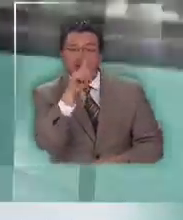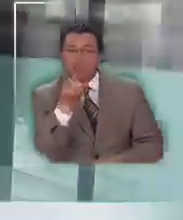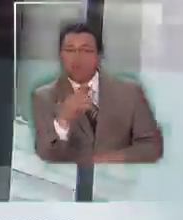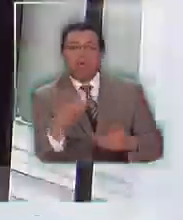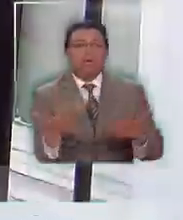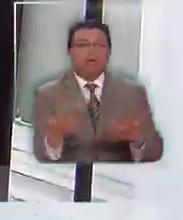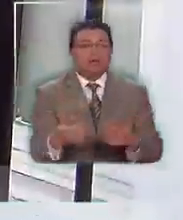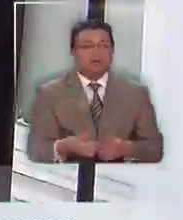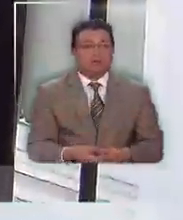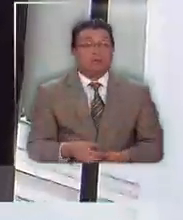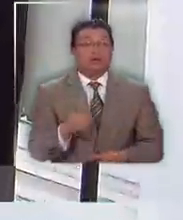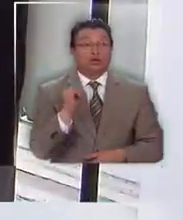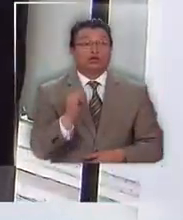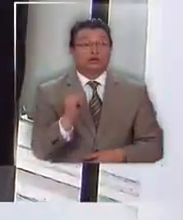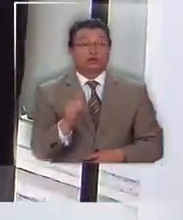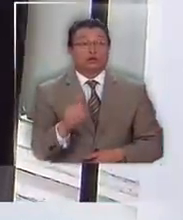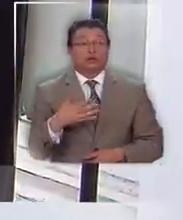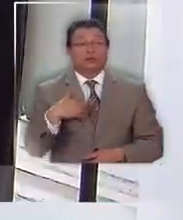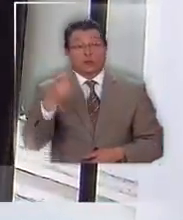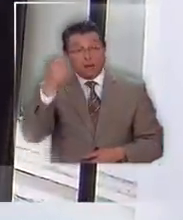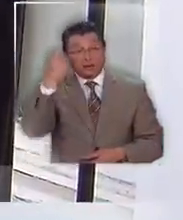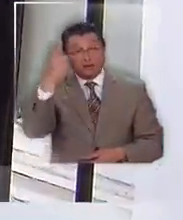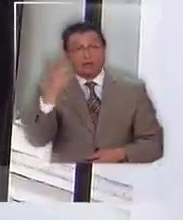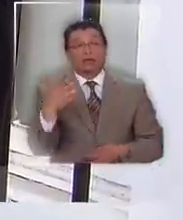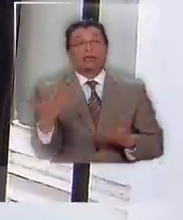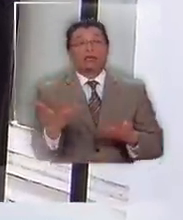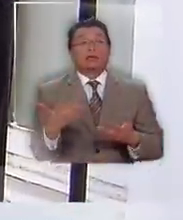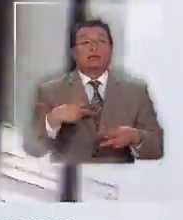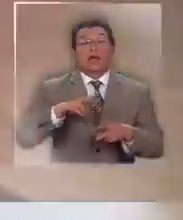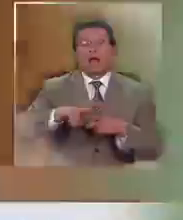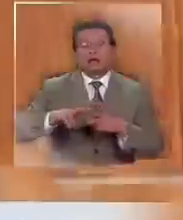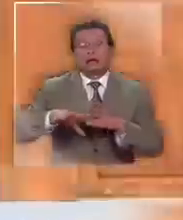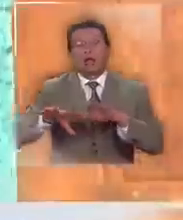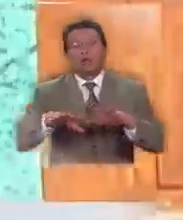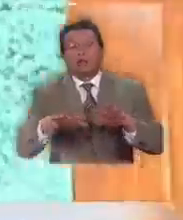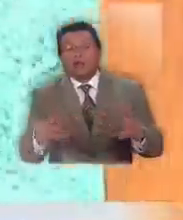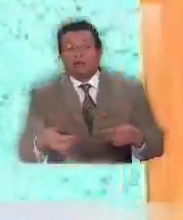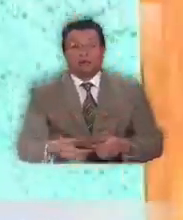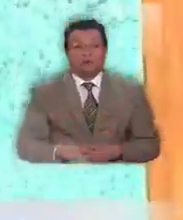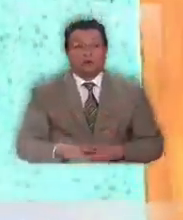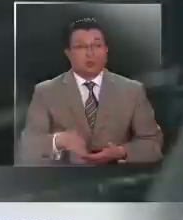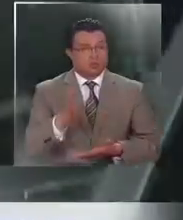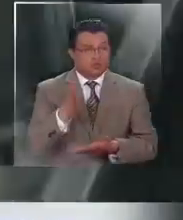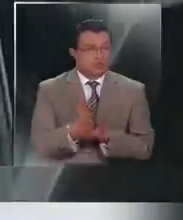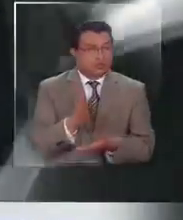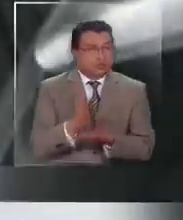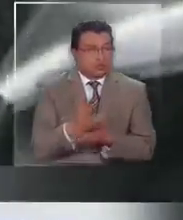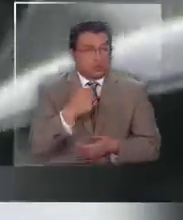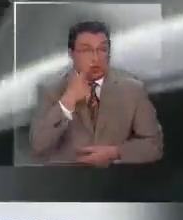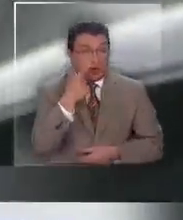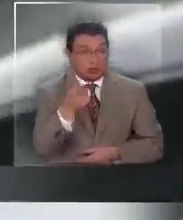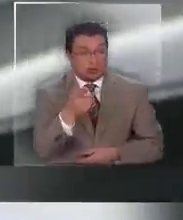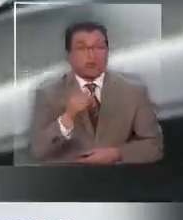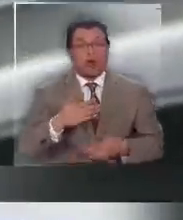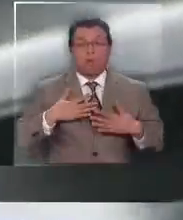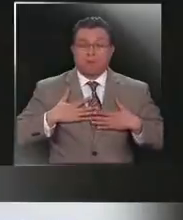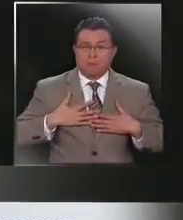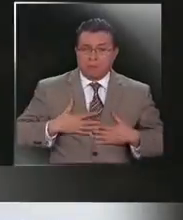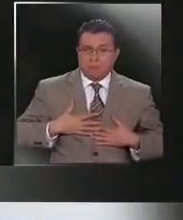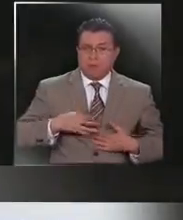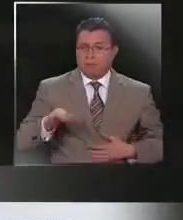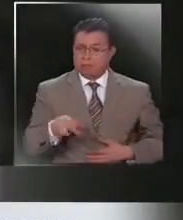algo? Yo creo que sí, como para saber cómo qué hacer en ciertas cosas. Estricto y riguroso, más siempre calmo y